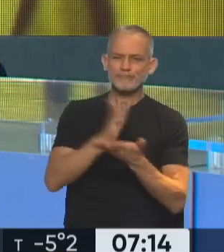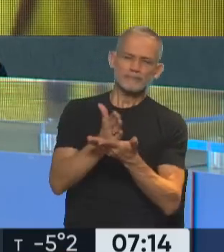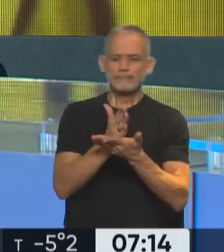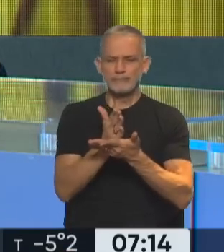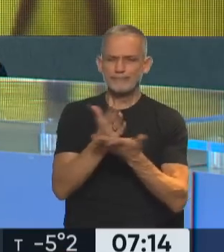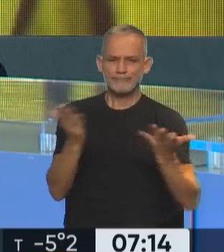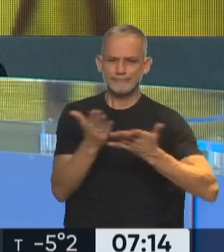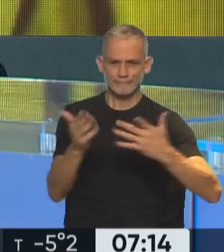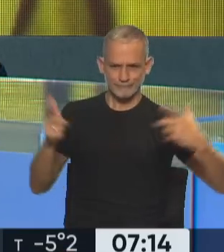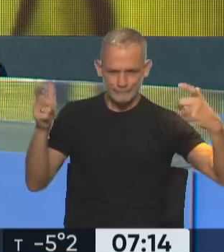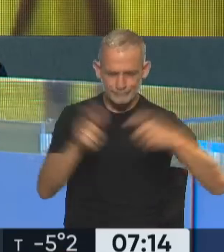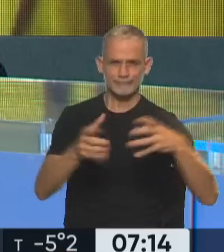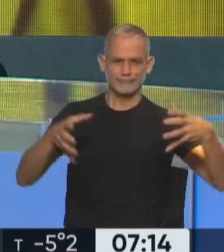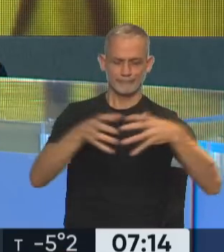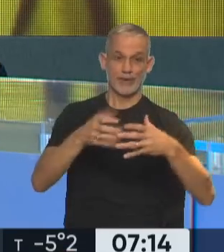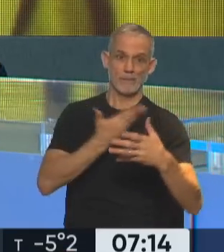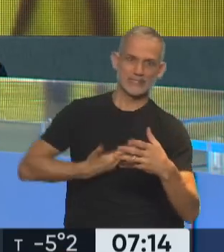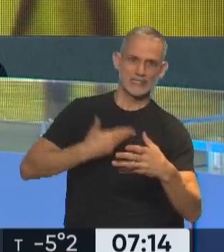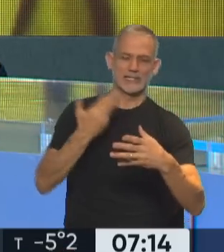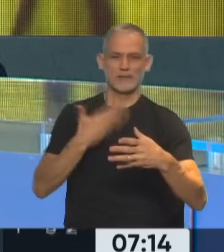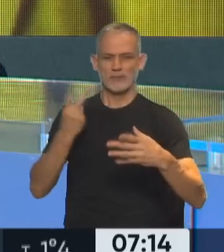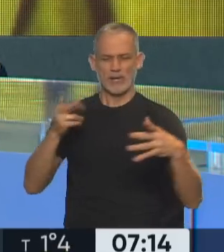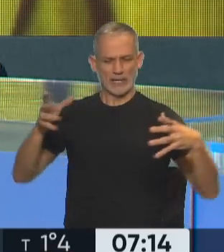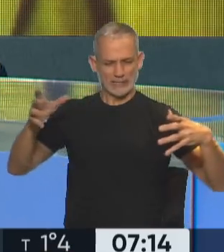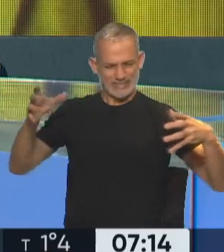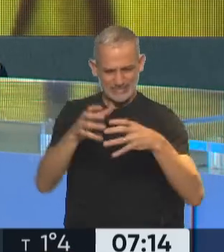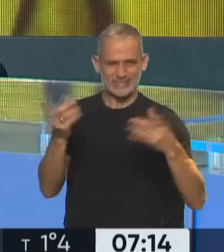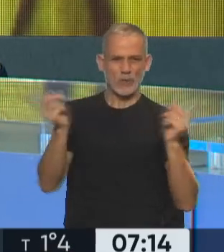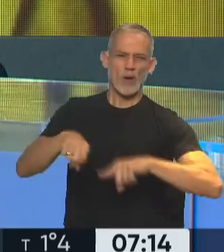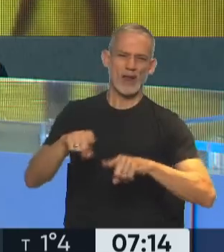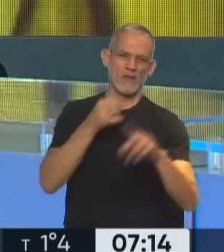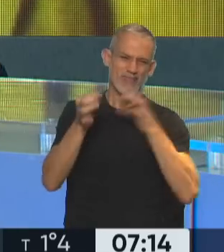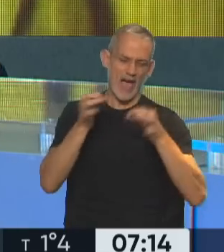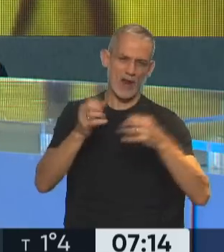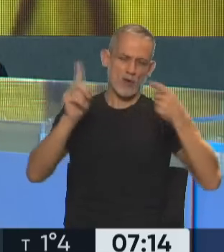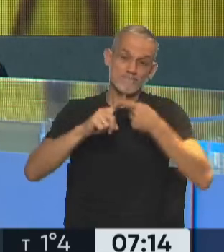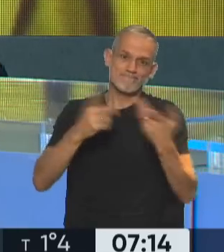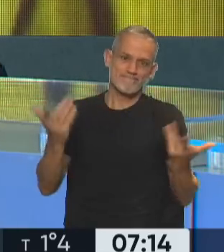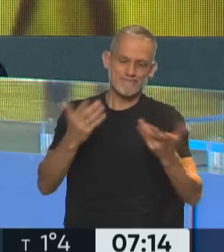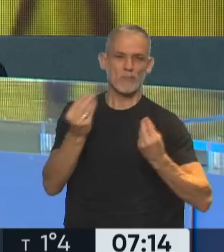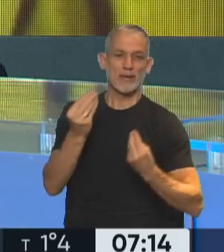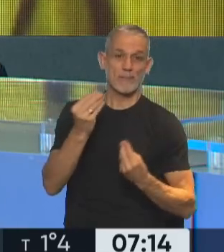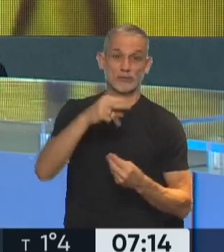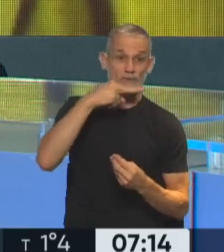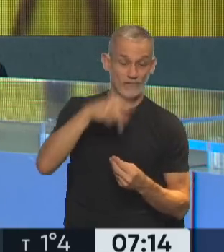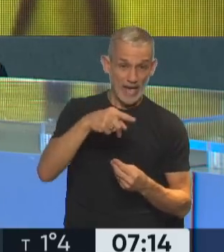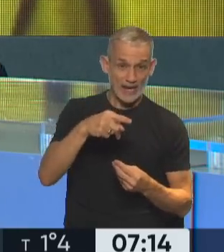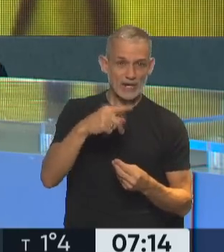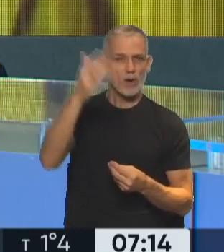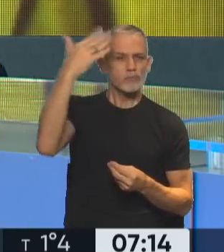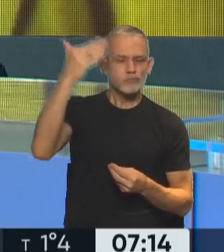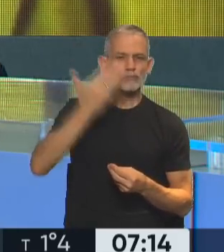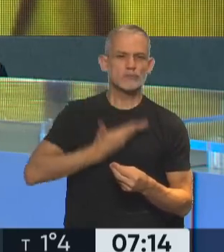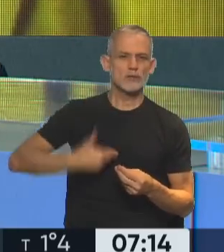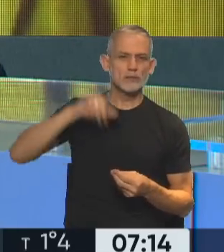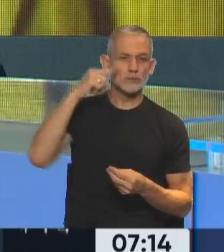posibilidad de reunificar a presidente y vicepresidente. Hablamos de reunificar en el diálogo a partir de lo que sucedió el viernes con el discurso del presidente